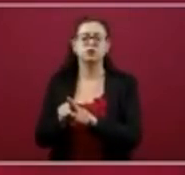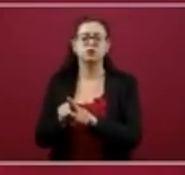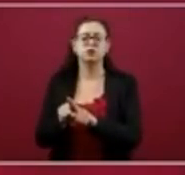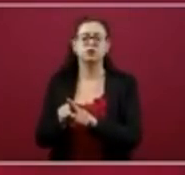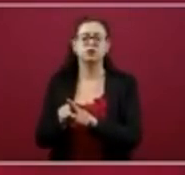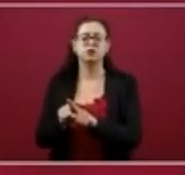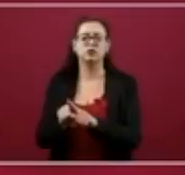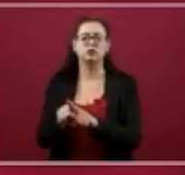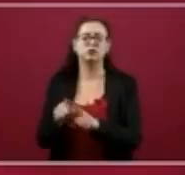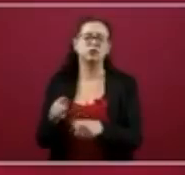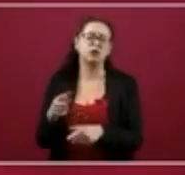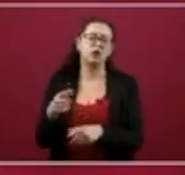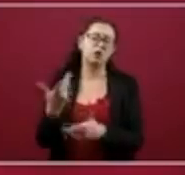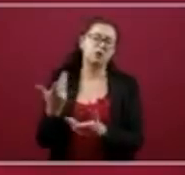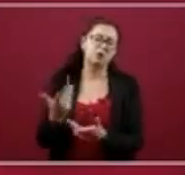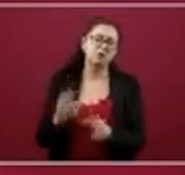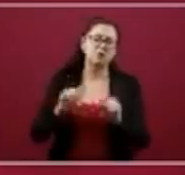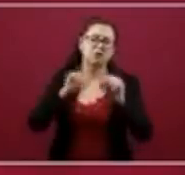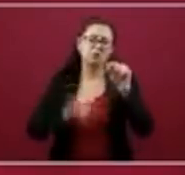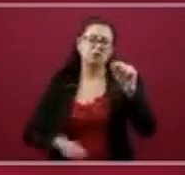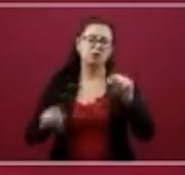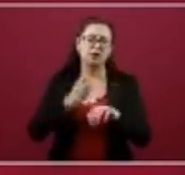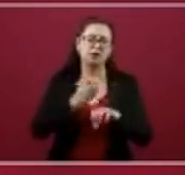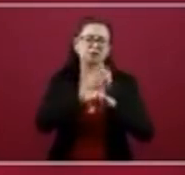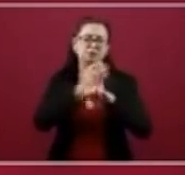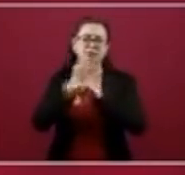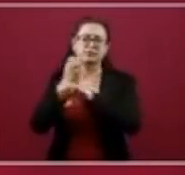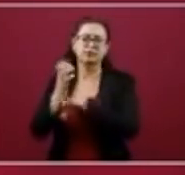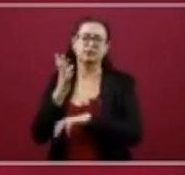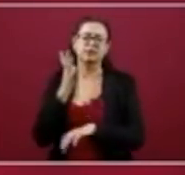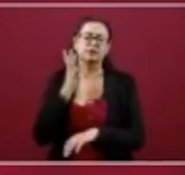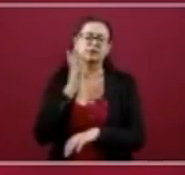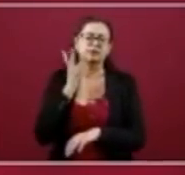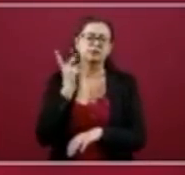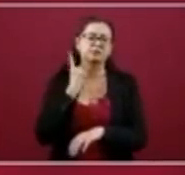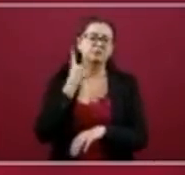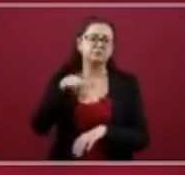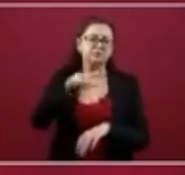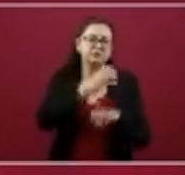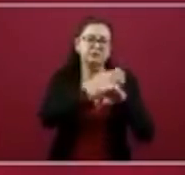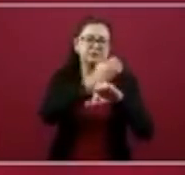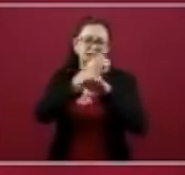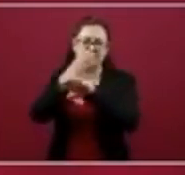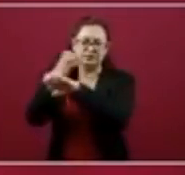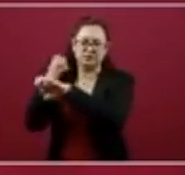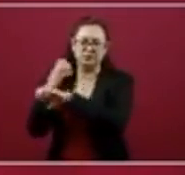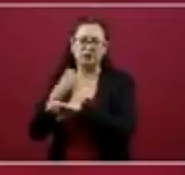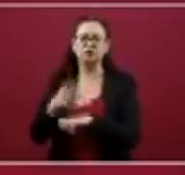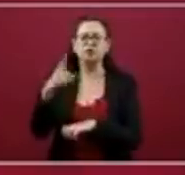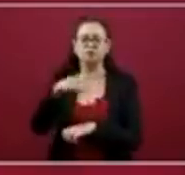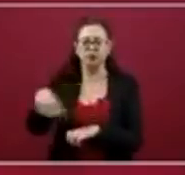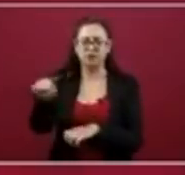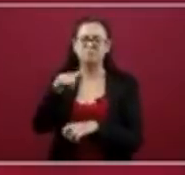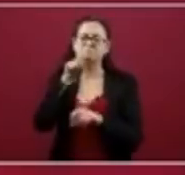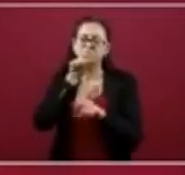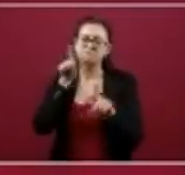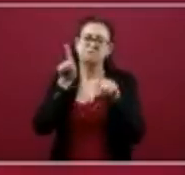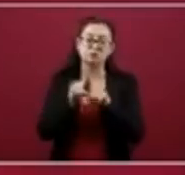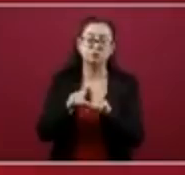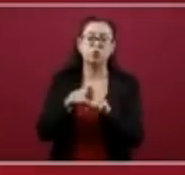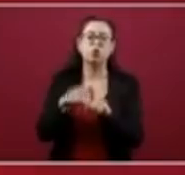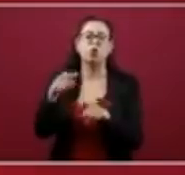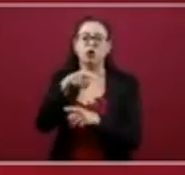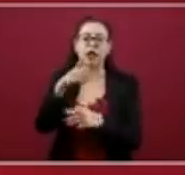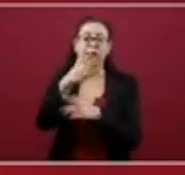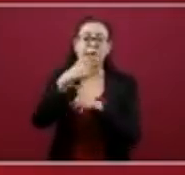la mitad más una de las legislaturas locales. Como es una reforma constitucional, esa